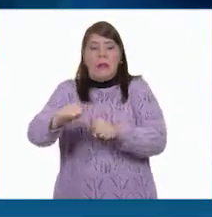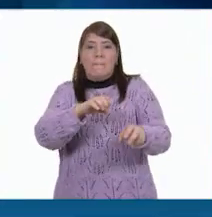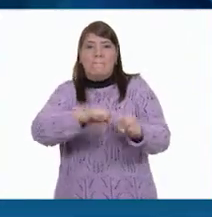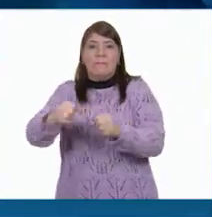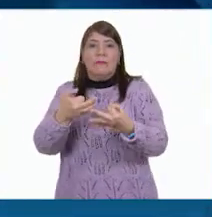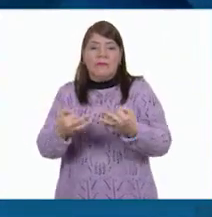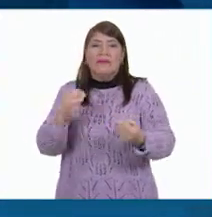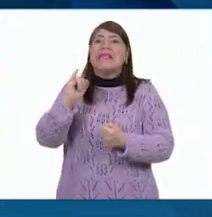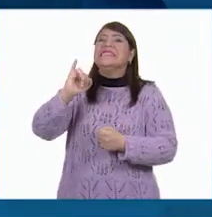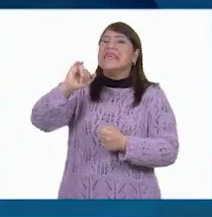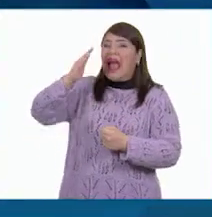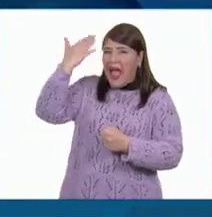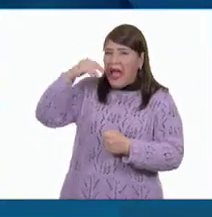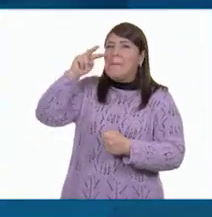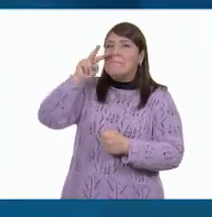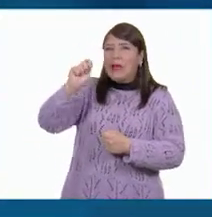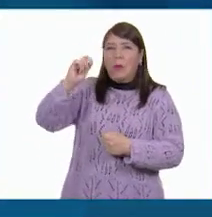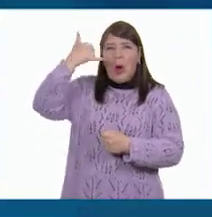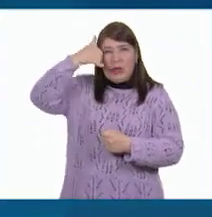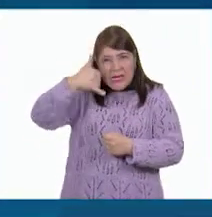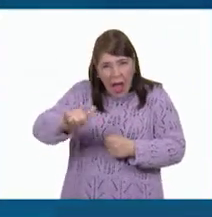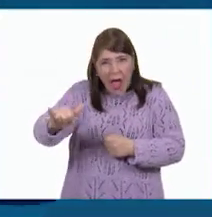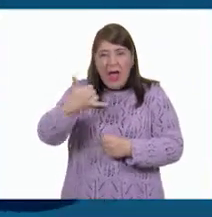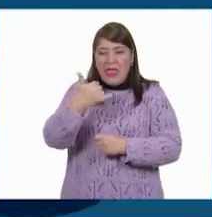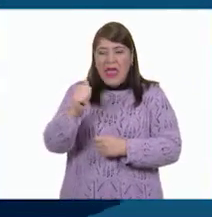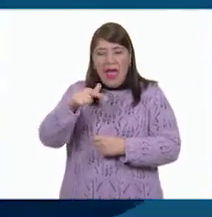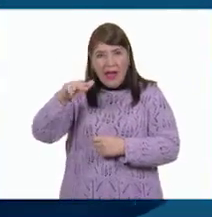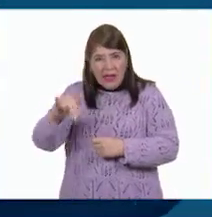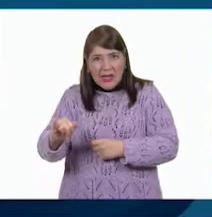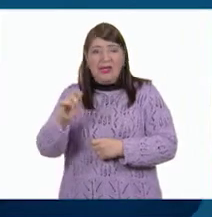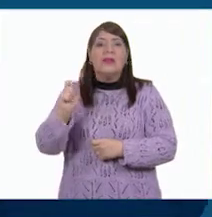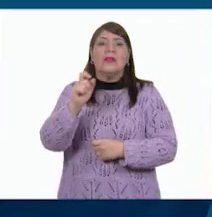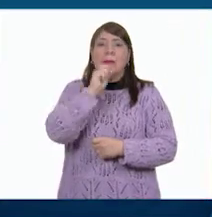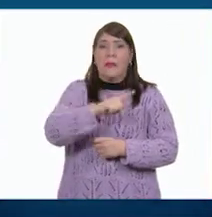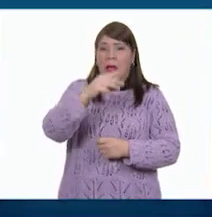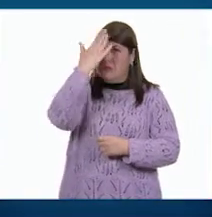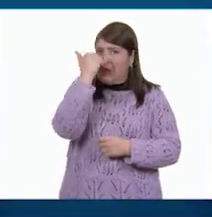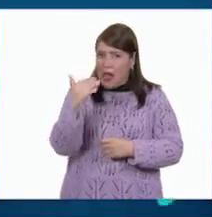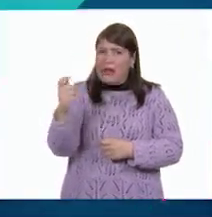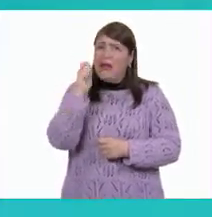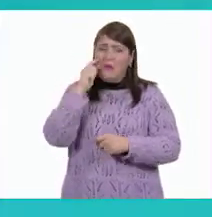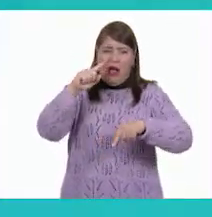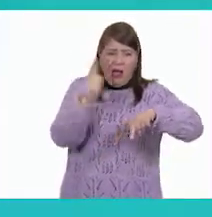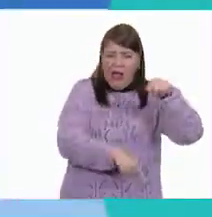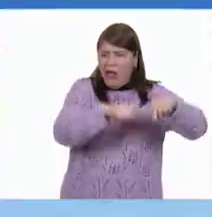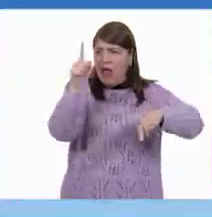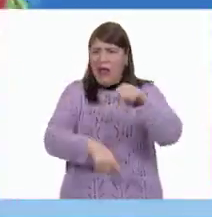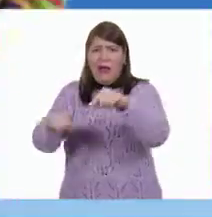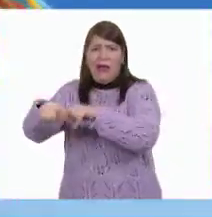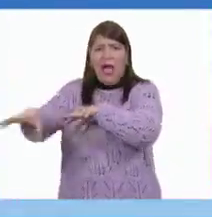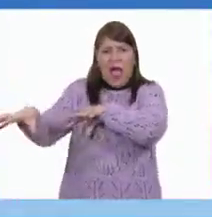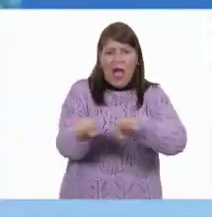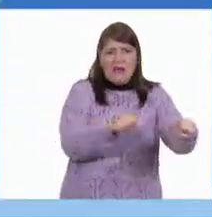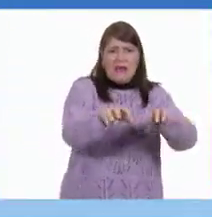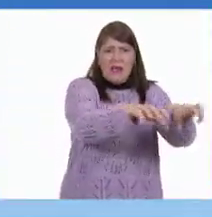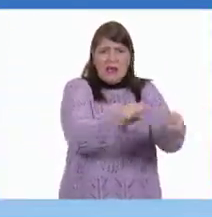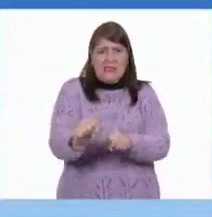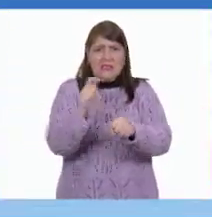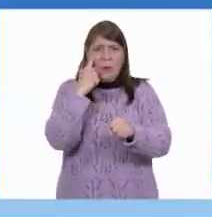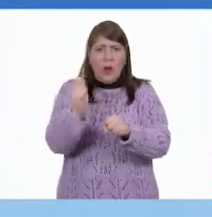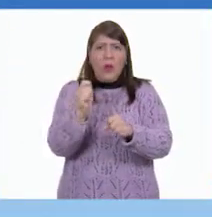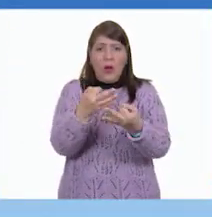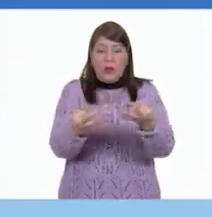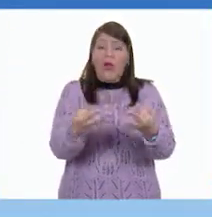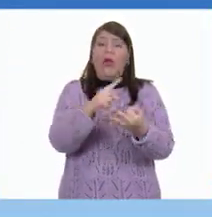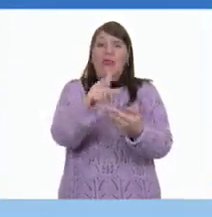los yaquis y los mayas, que sufrían el despojo de sus tierras y los obligaban a irse